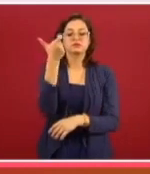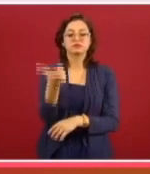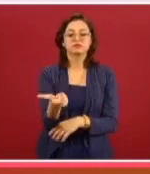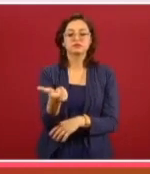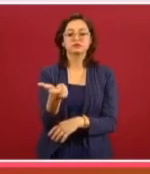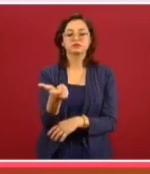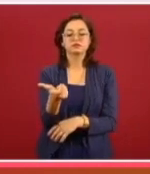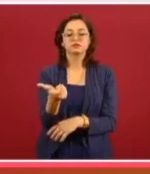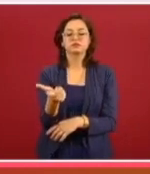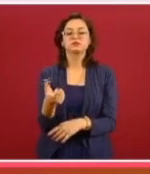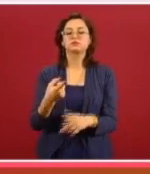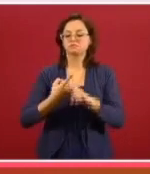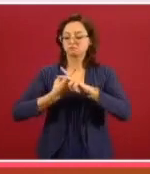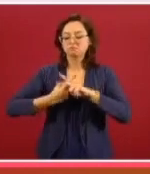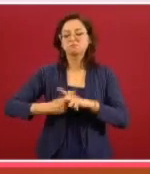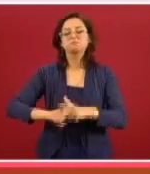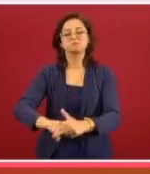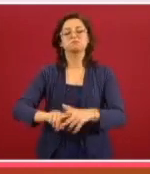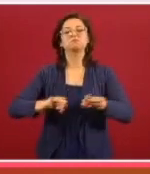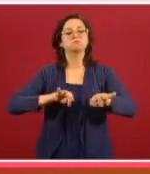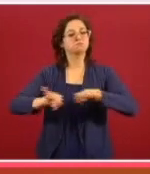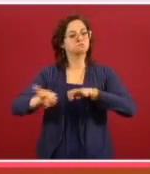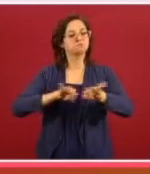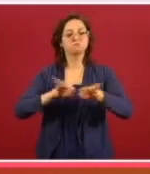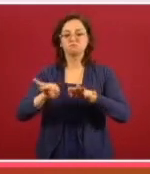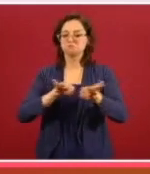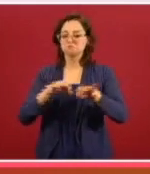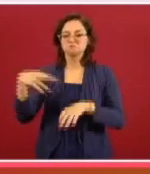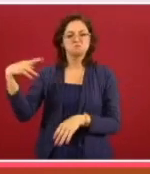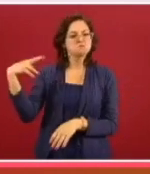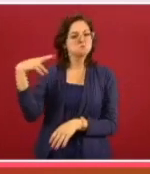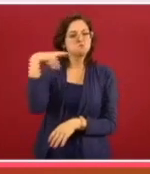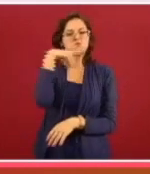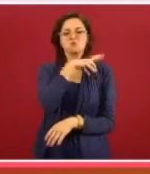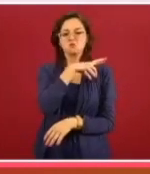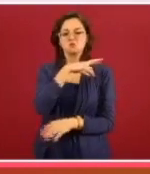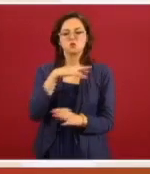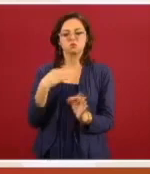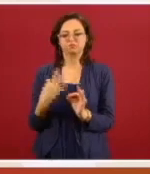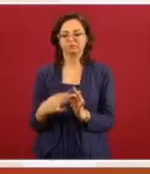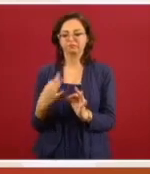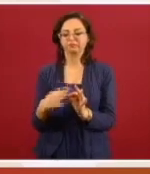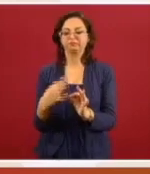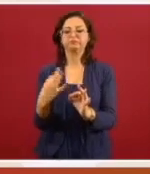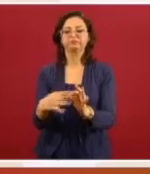y ya se está trabajando. Pronto se tendrá como respaldo